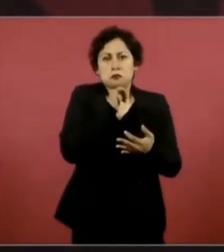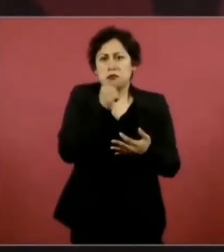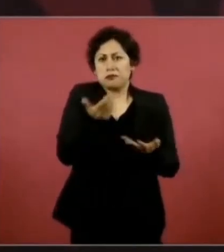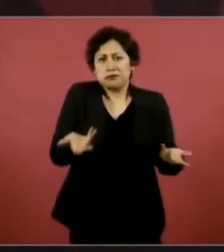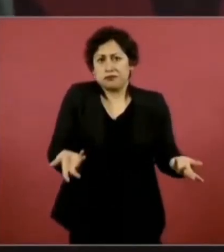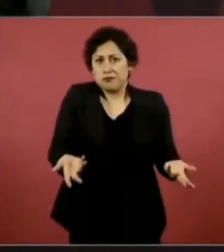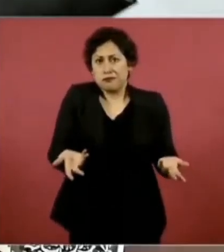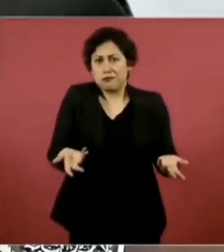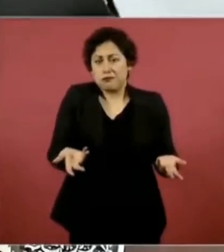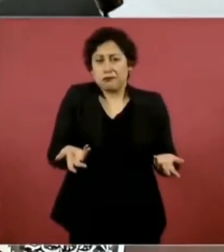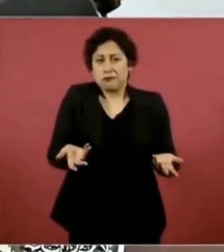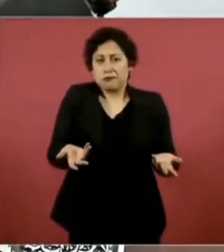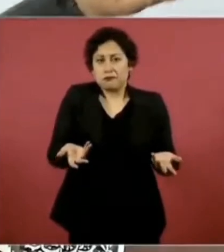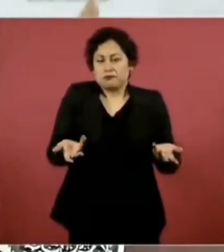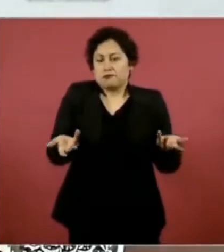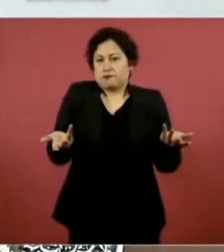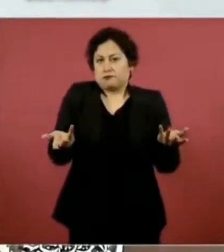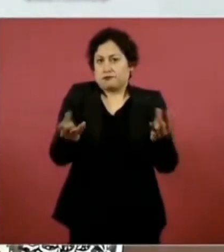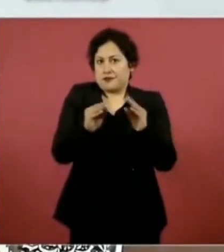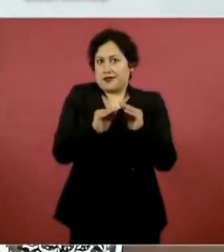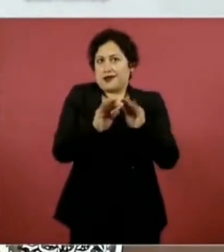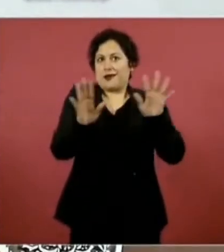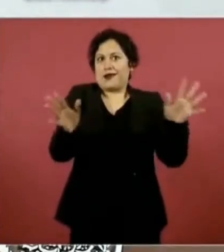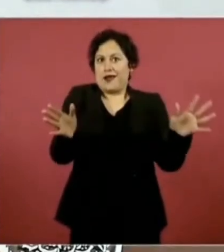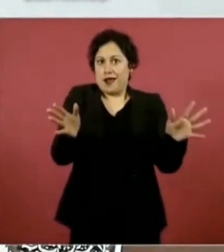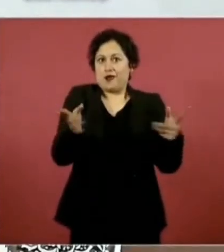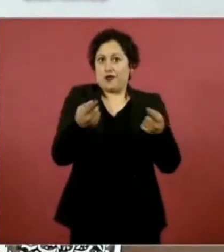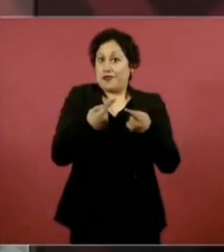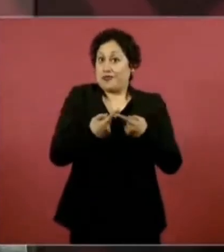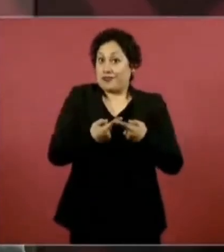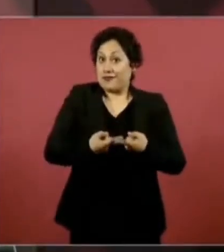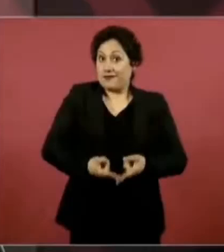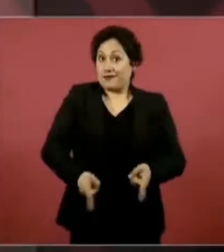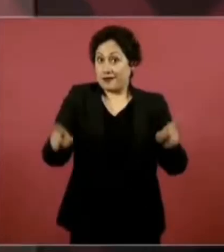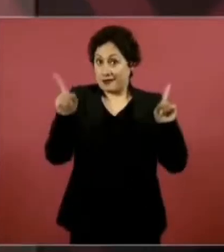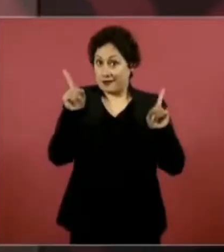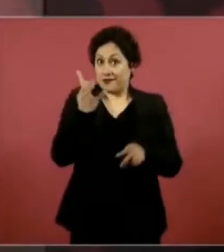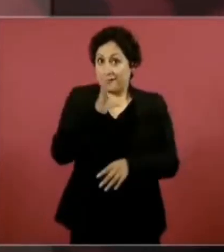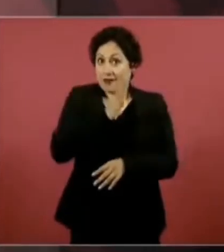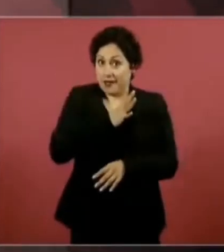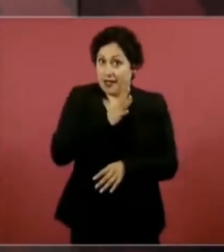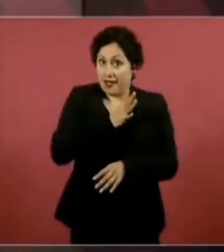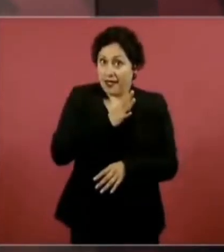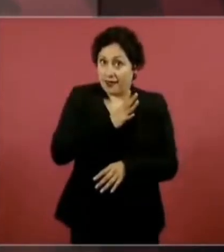Y claro que debe de haber diferencias. Y un tercer